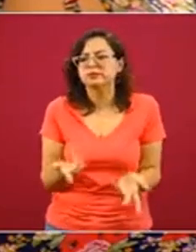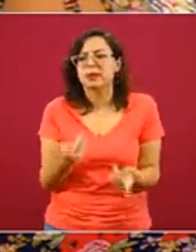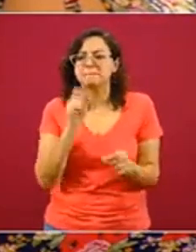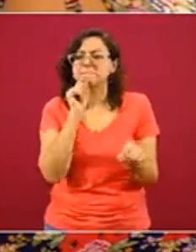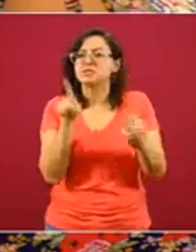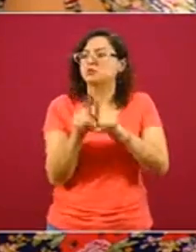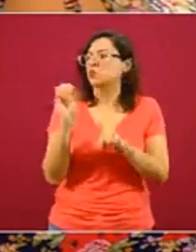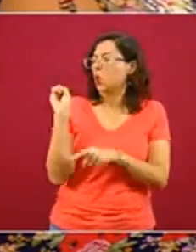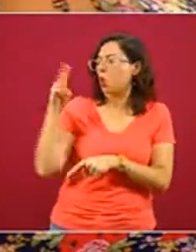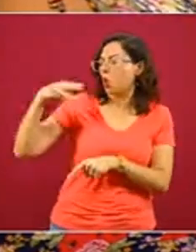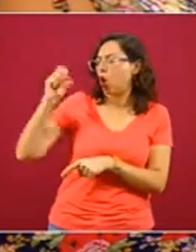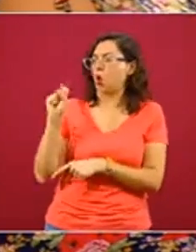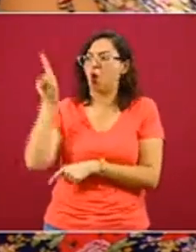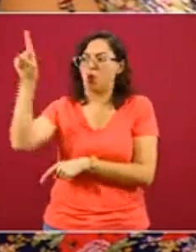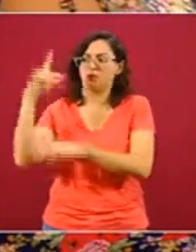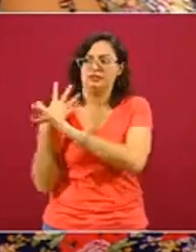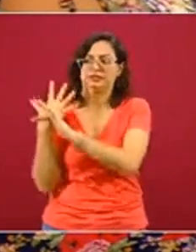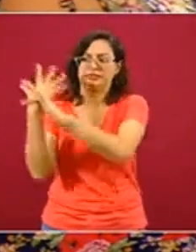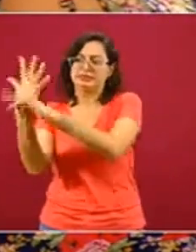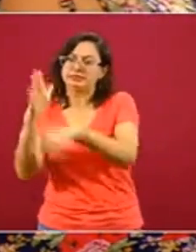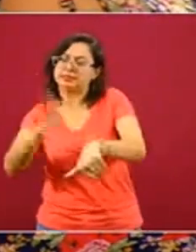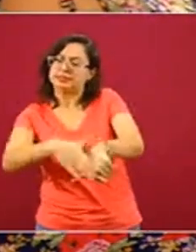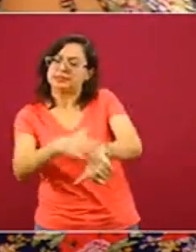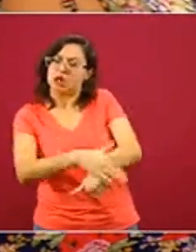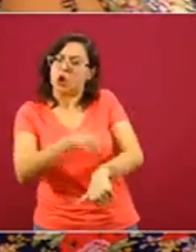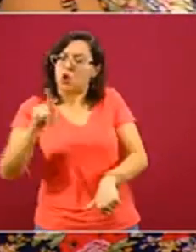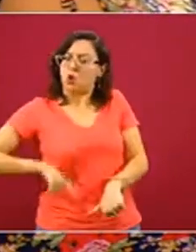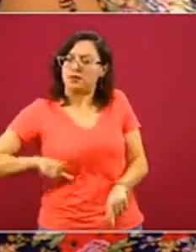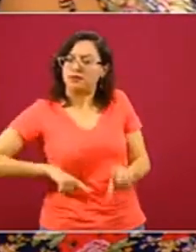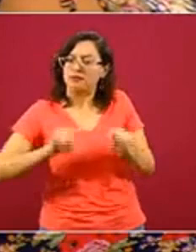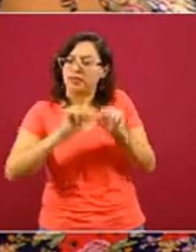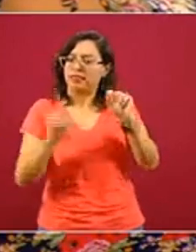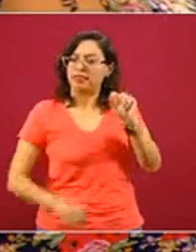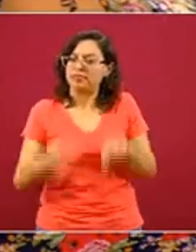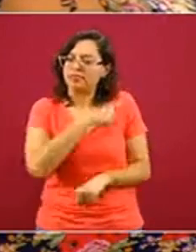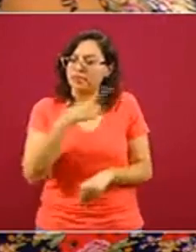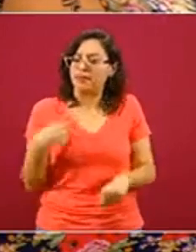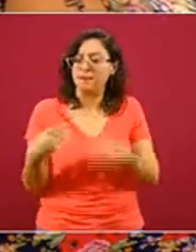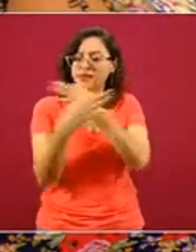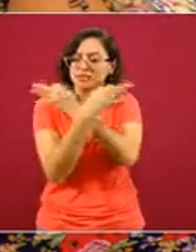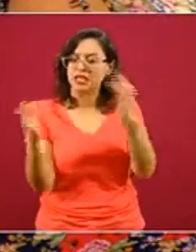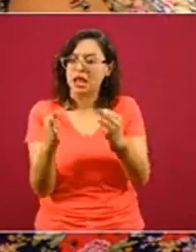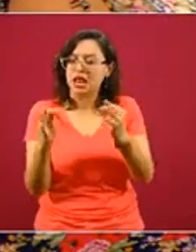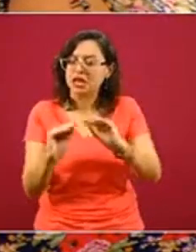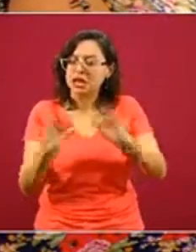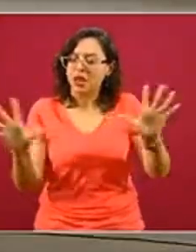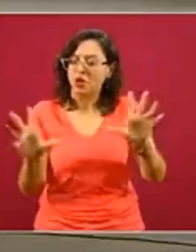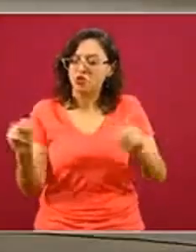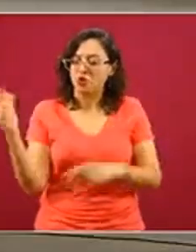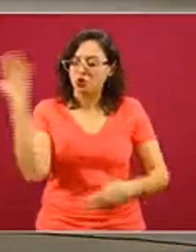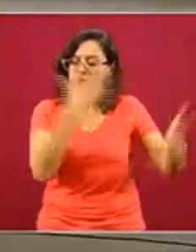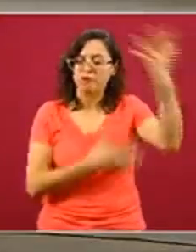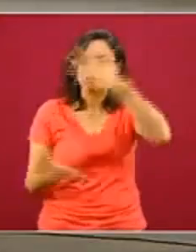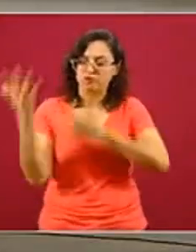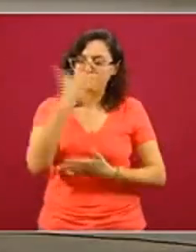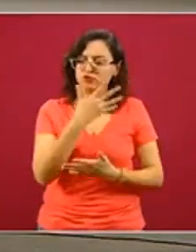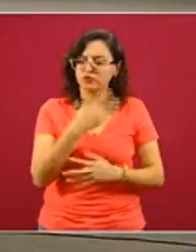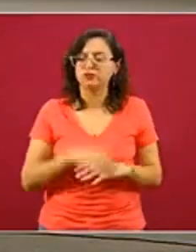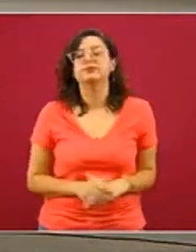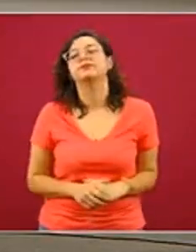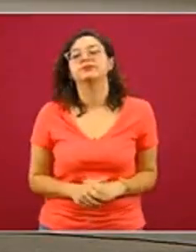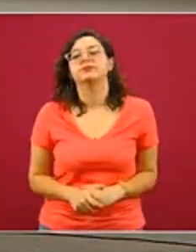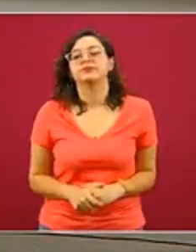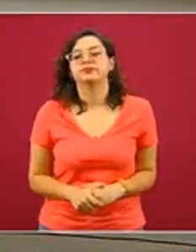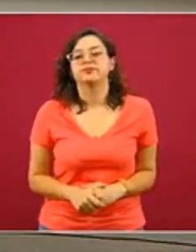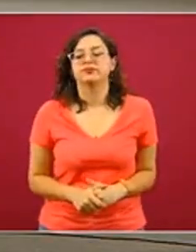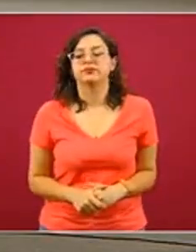que, o pide al gobierno que los mensajes sean más contundentes y que no sean confusos. Gracias. Con mucho gusto. Respecto